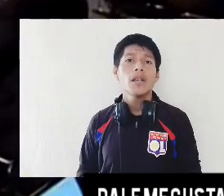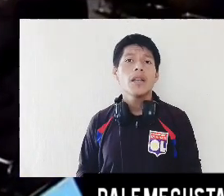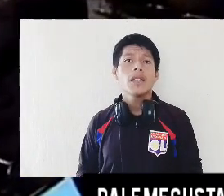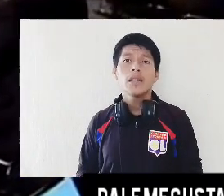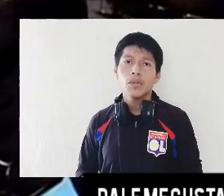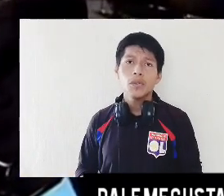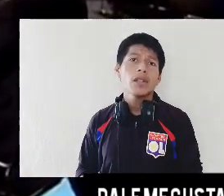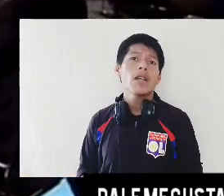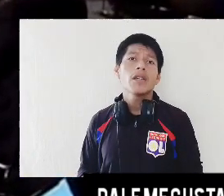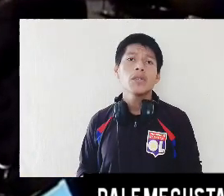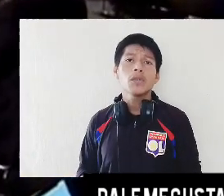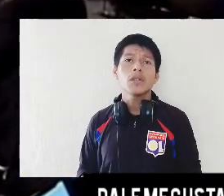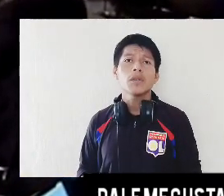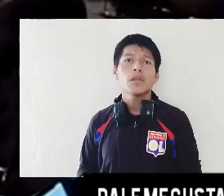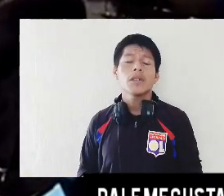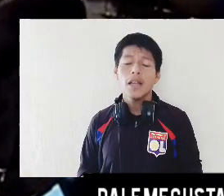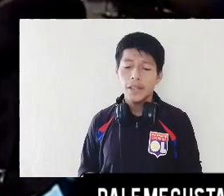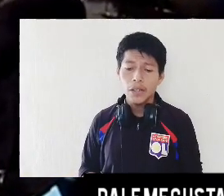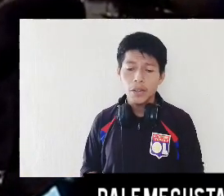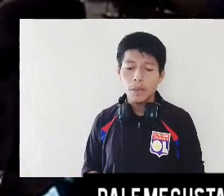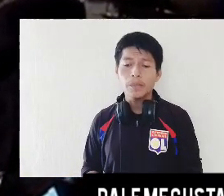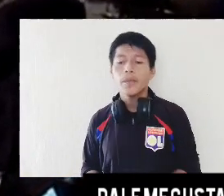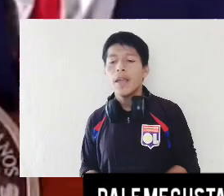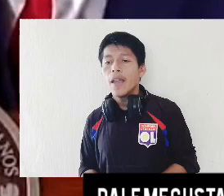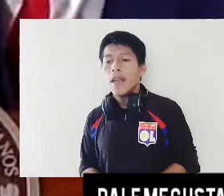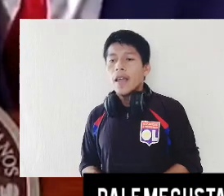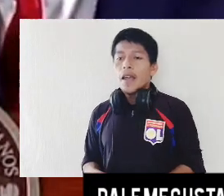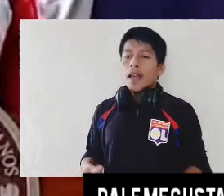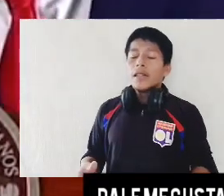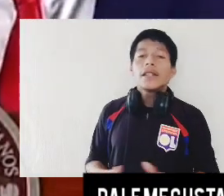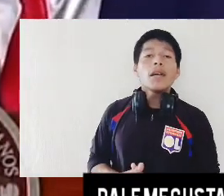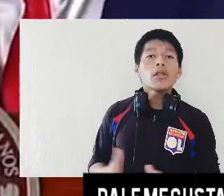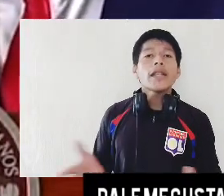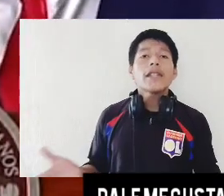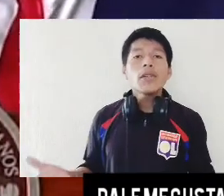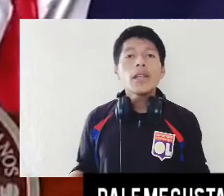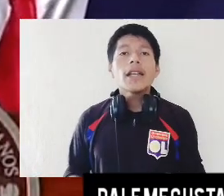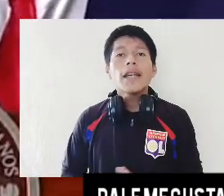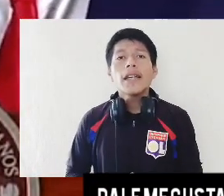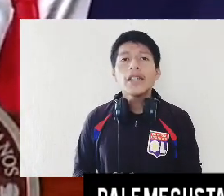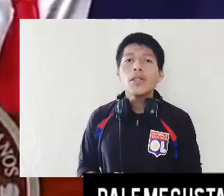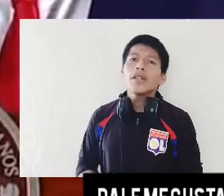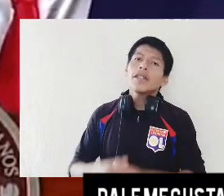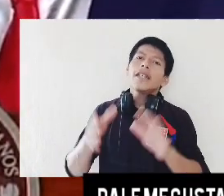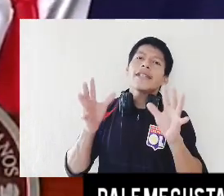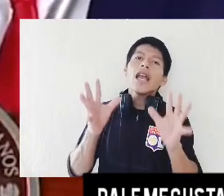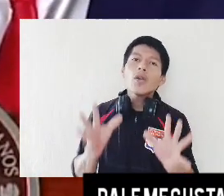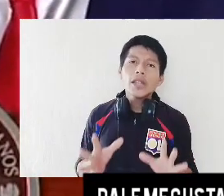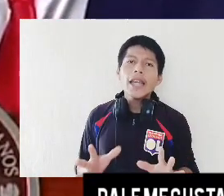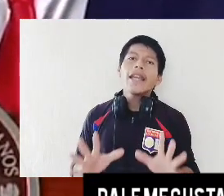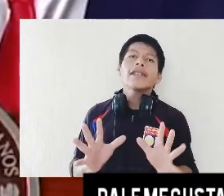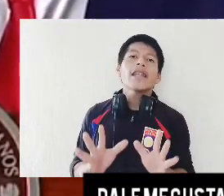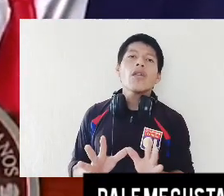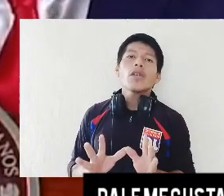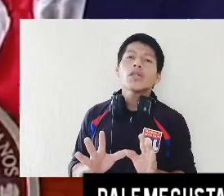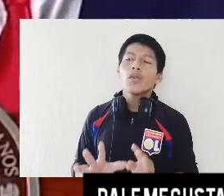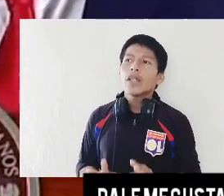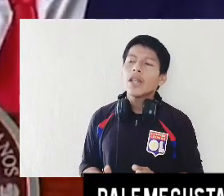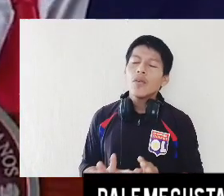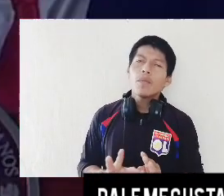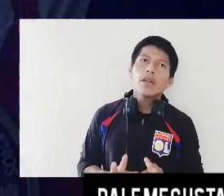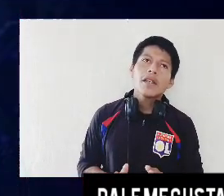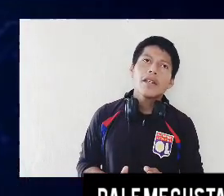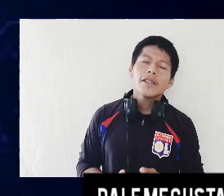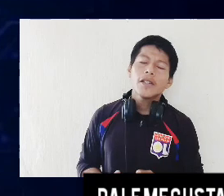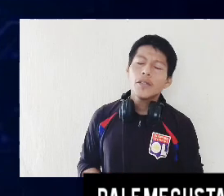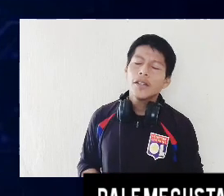restos de sus hijos. Así es, señores. Bueno, sigamos creciendo en el canal, señores. Sí, ya lo sé, he estado